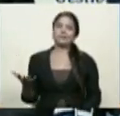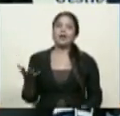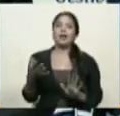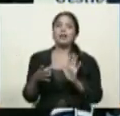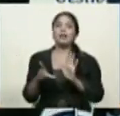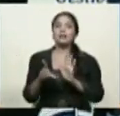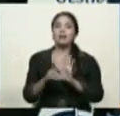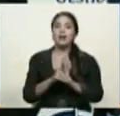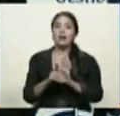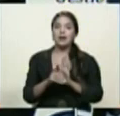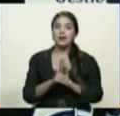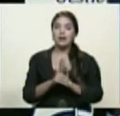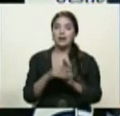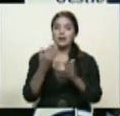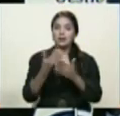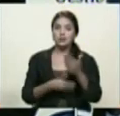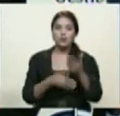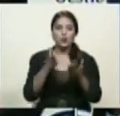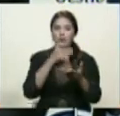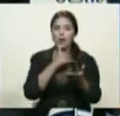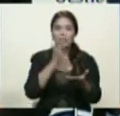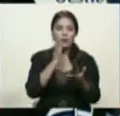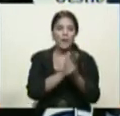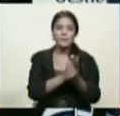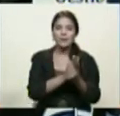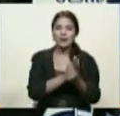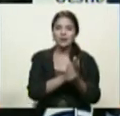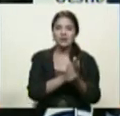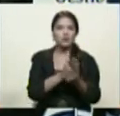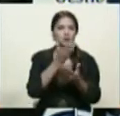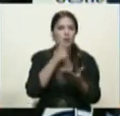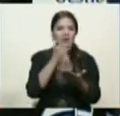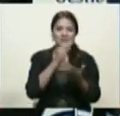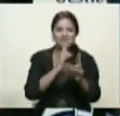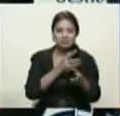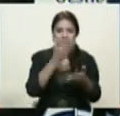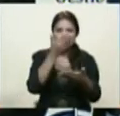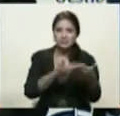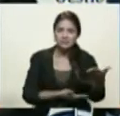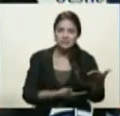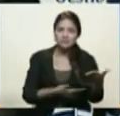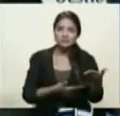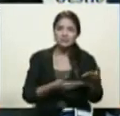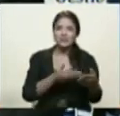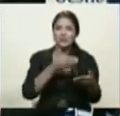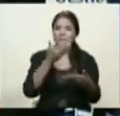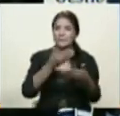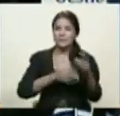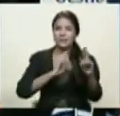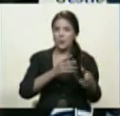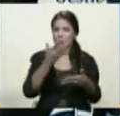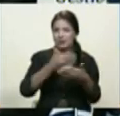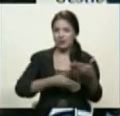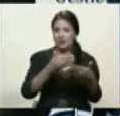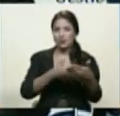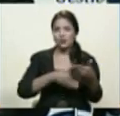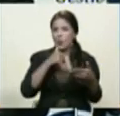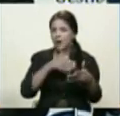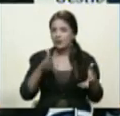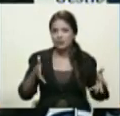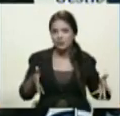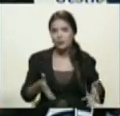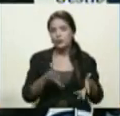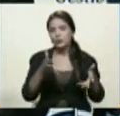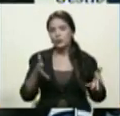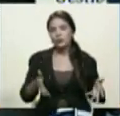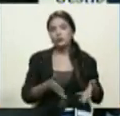lo que no consta en un expediente lo que nos dan una acción de carácter penal lo que no tiene un impulso